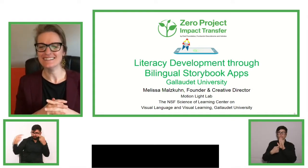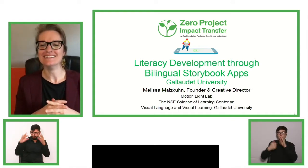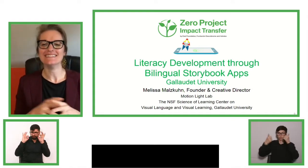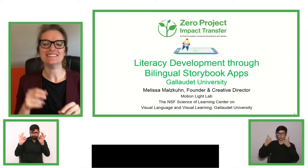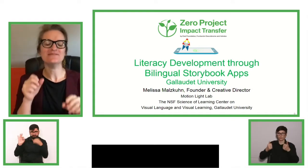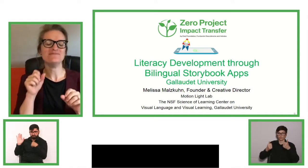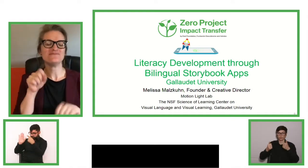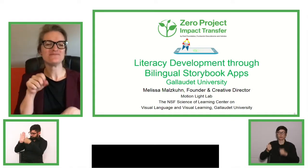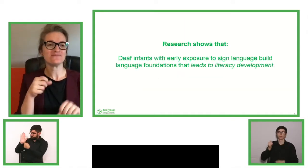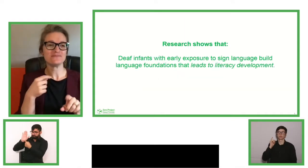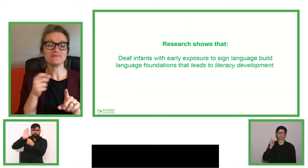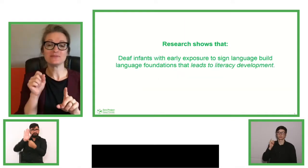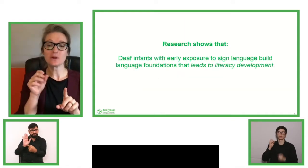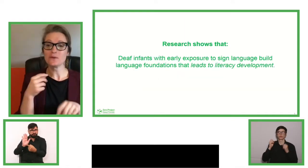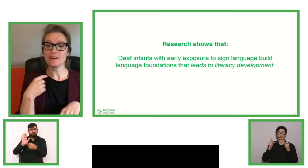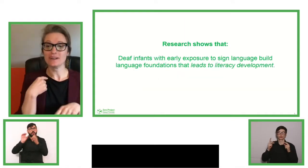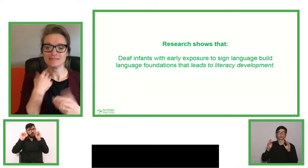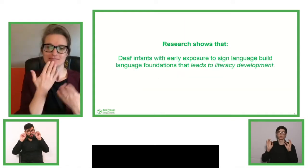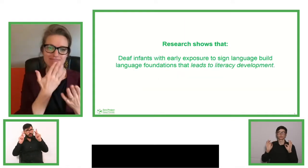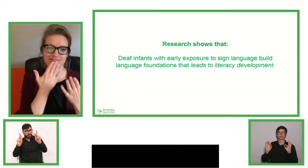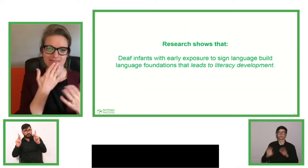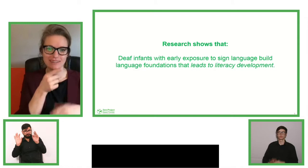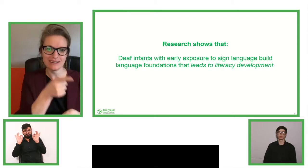presentación. Fantástico.